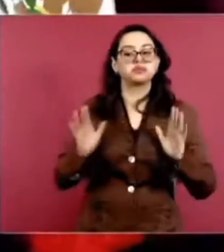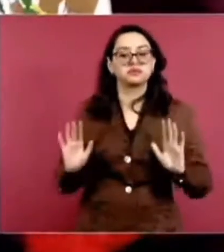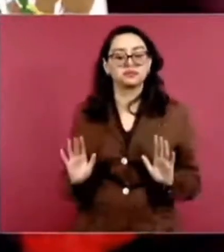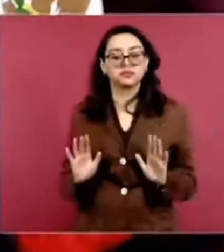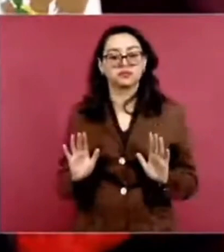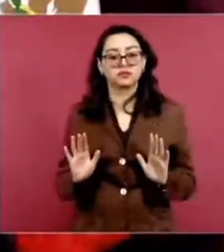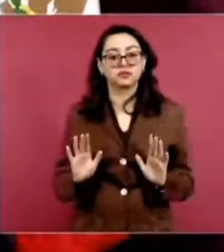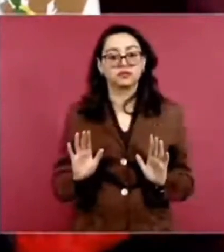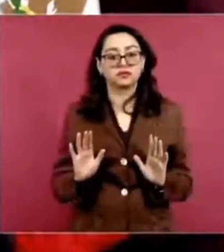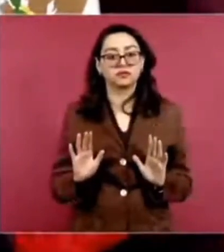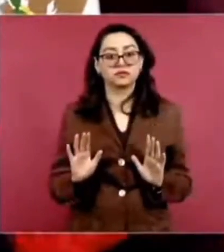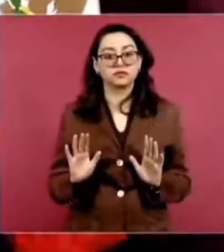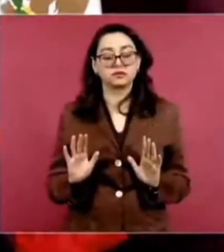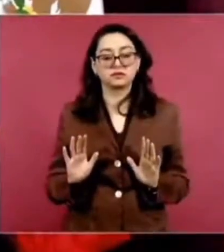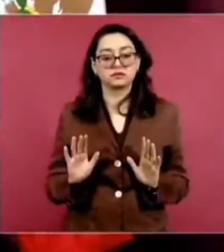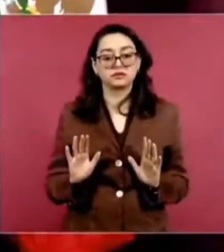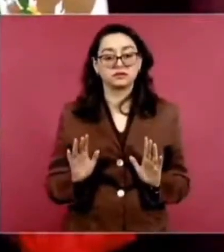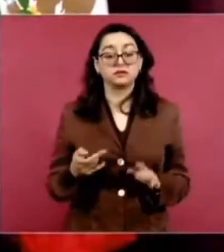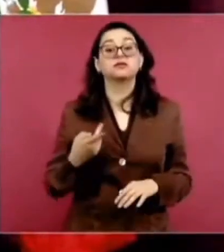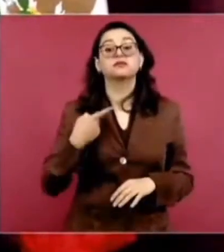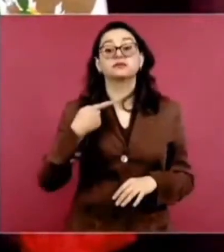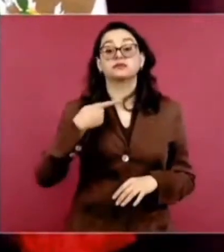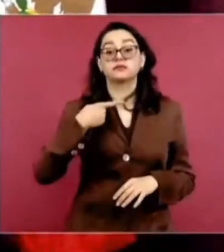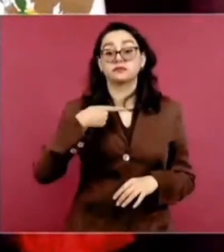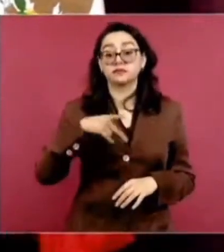pues con visión